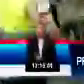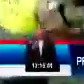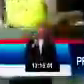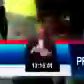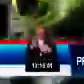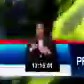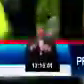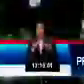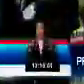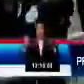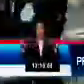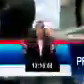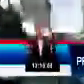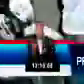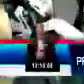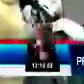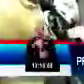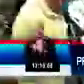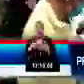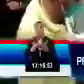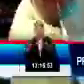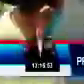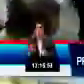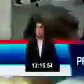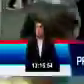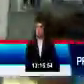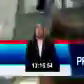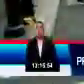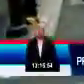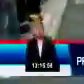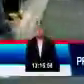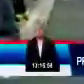Cuadras en donde las cosas se pusieron difíciles para todos.